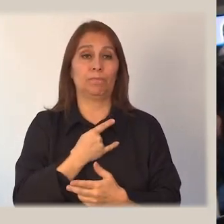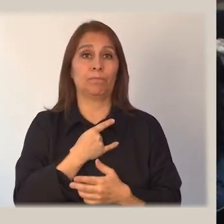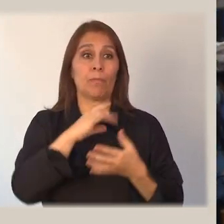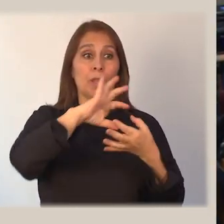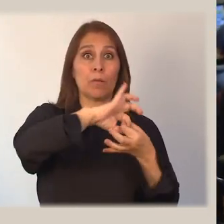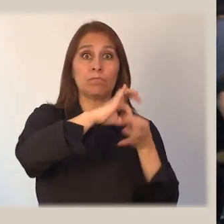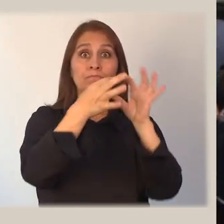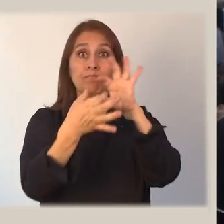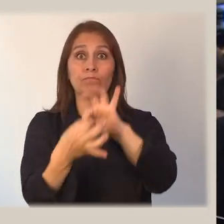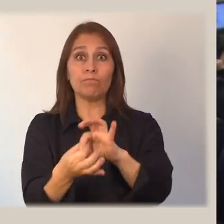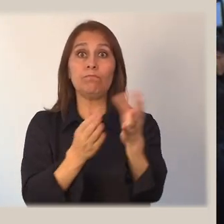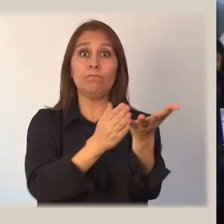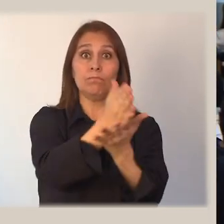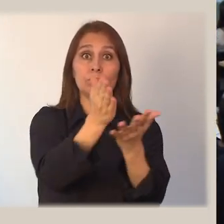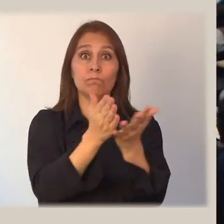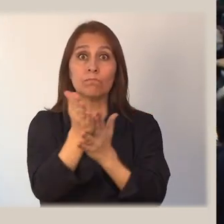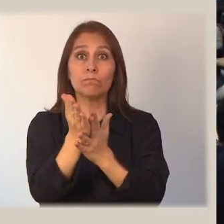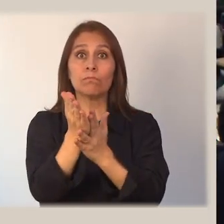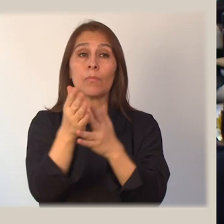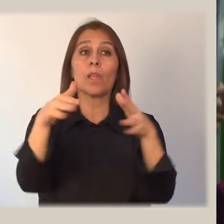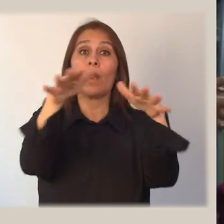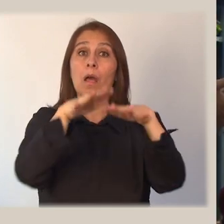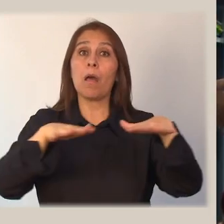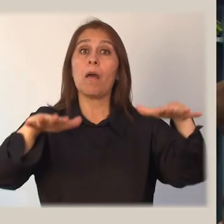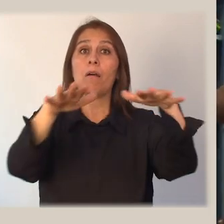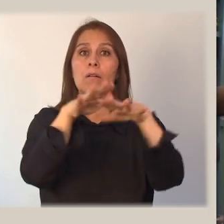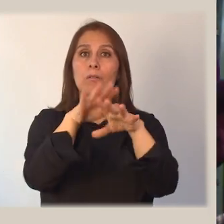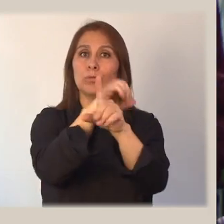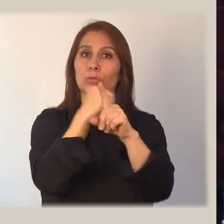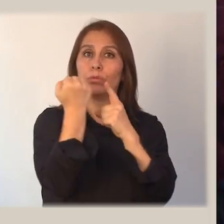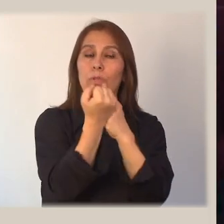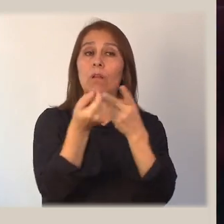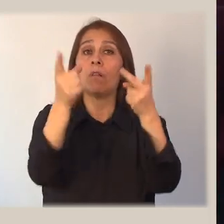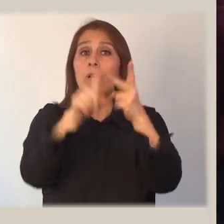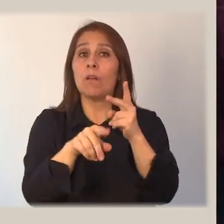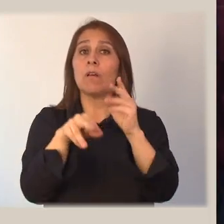las articulaciones de los programas académicos al ámbito social